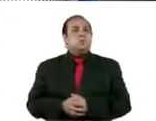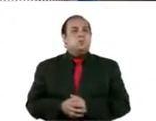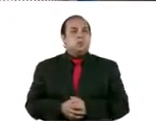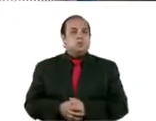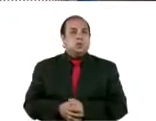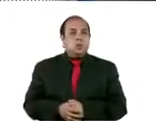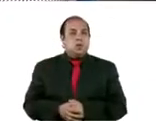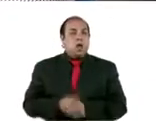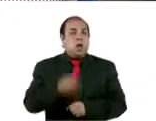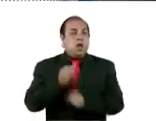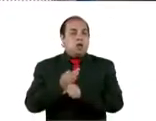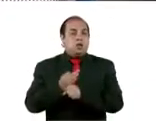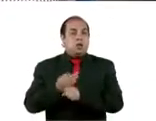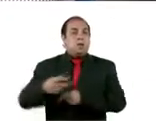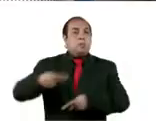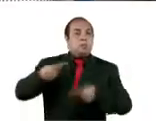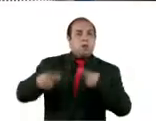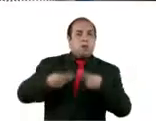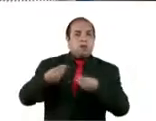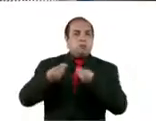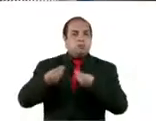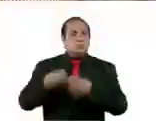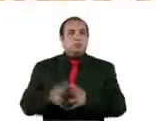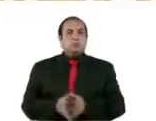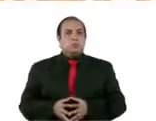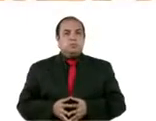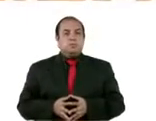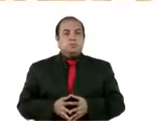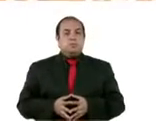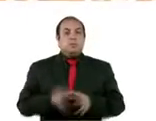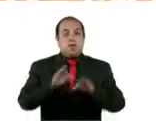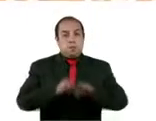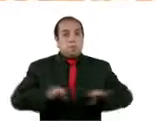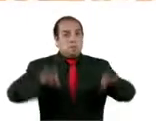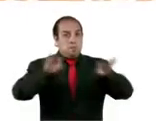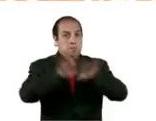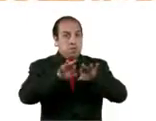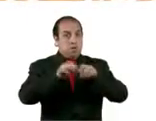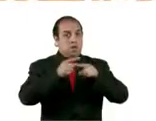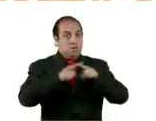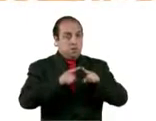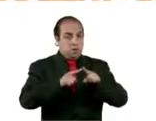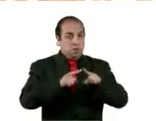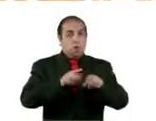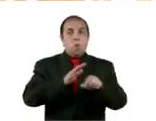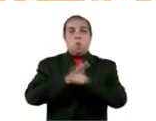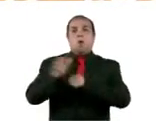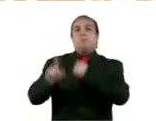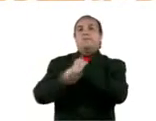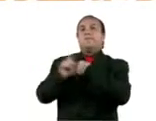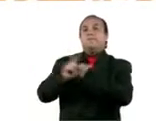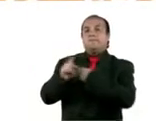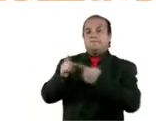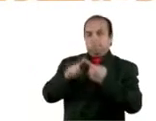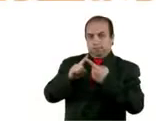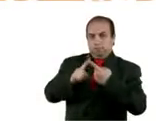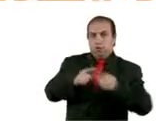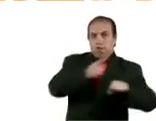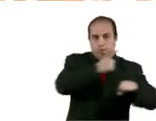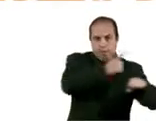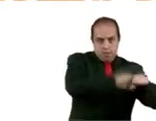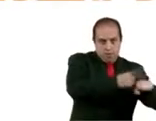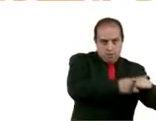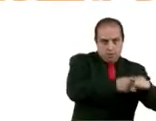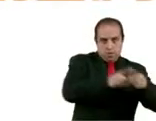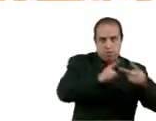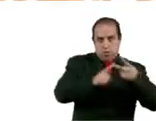entrando aquí algunas preguntas. Sí, ahí lo que es muy importante es diferenciar el problema de enfermedad de